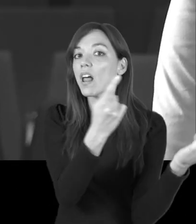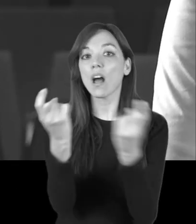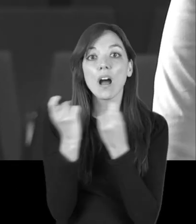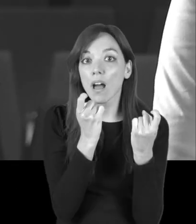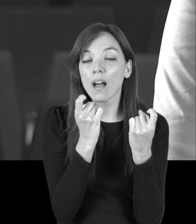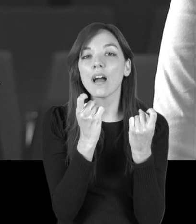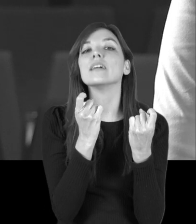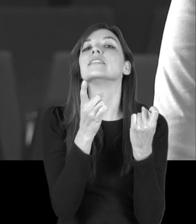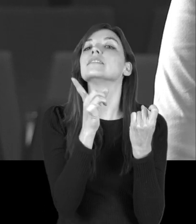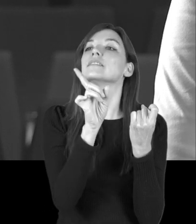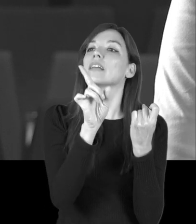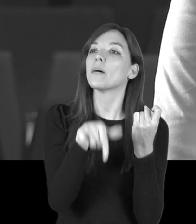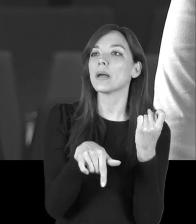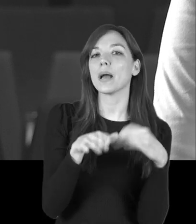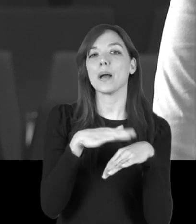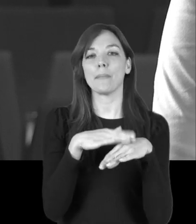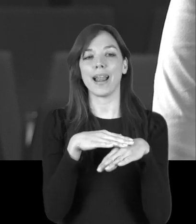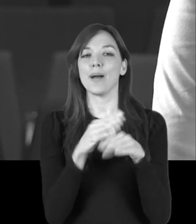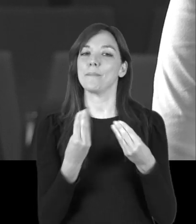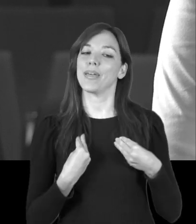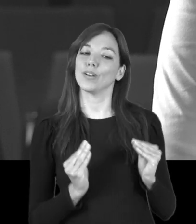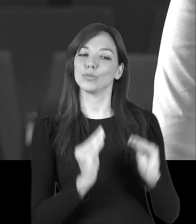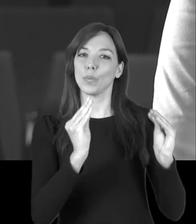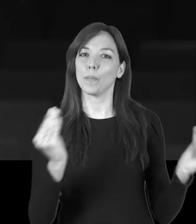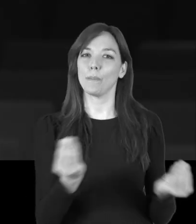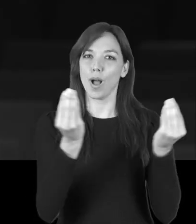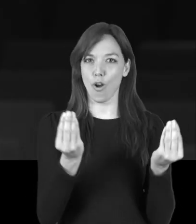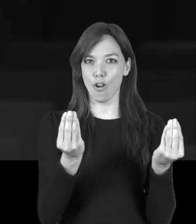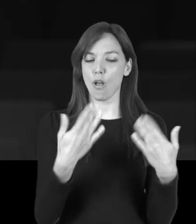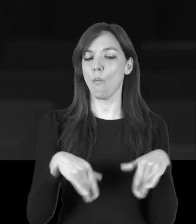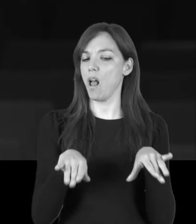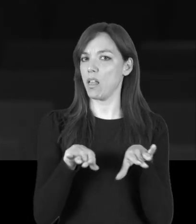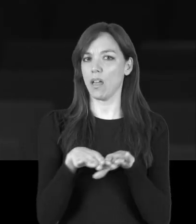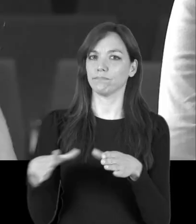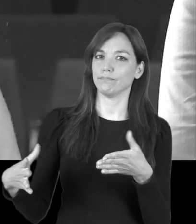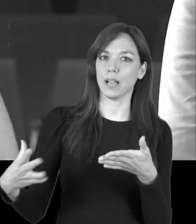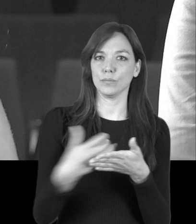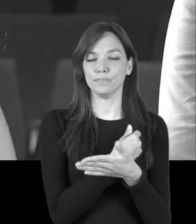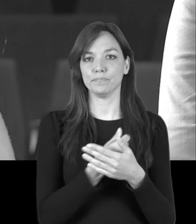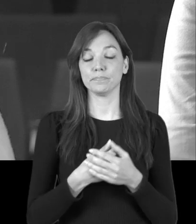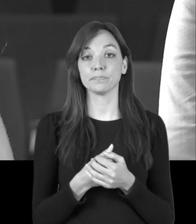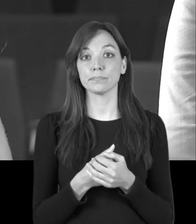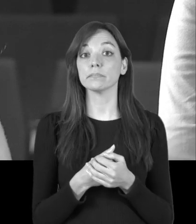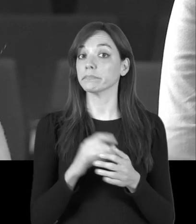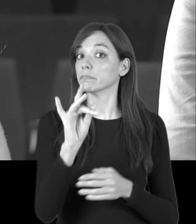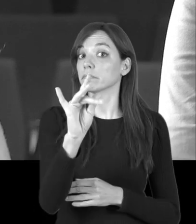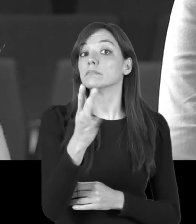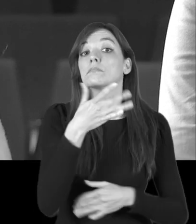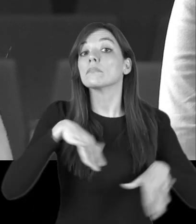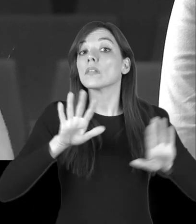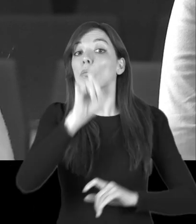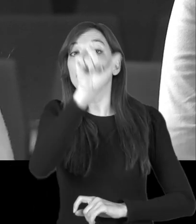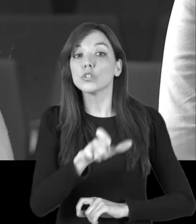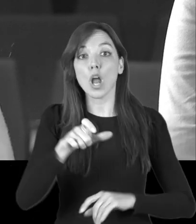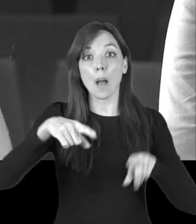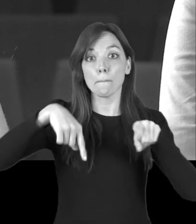necesitan y para mejorar un poquito su vida. ¿Igualdad para todos? Sí, porque aunque a una